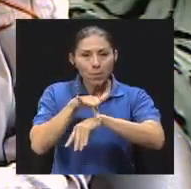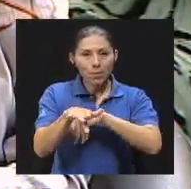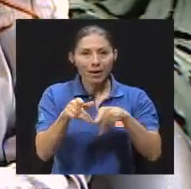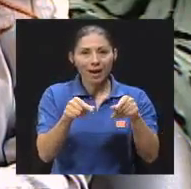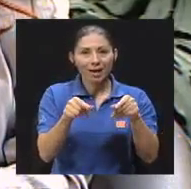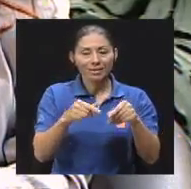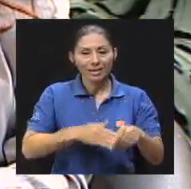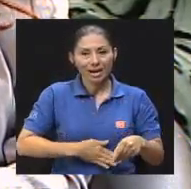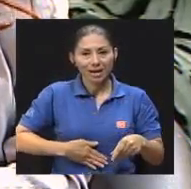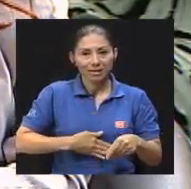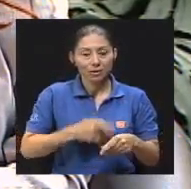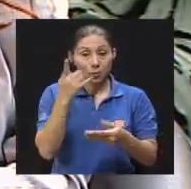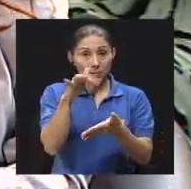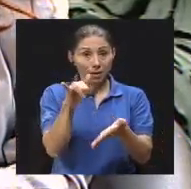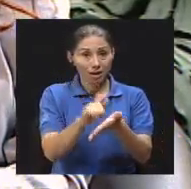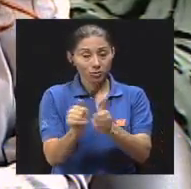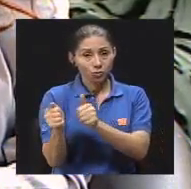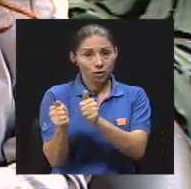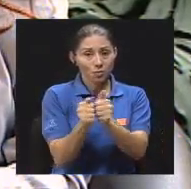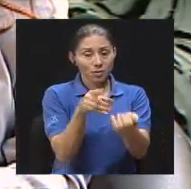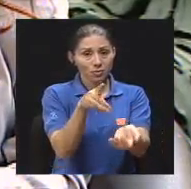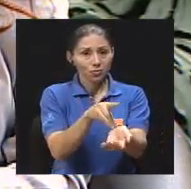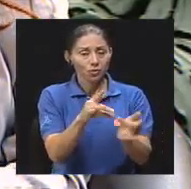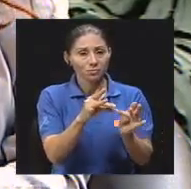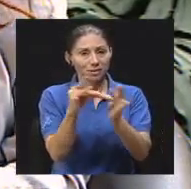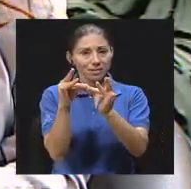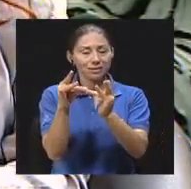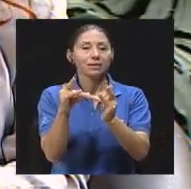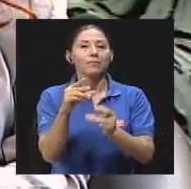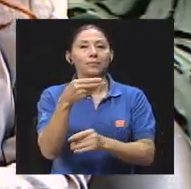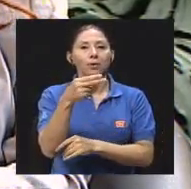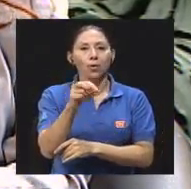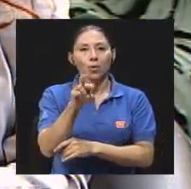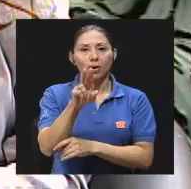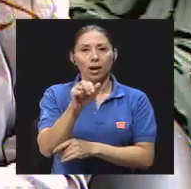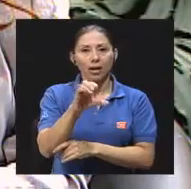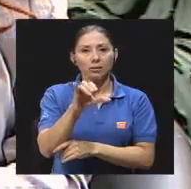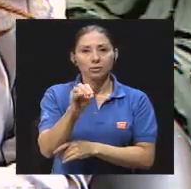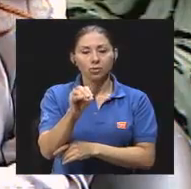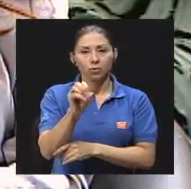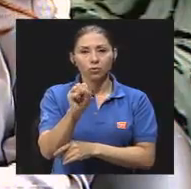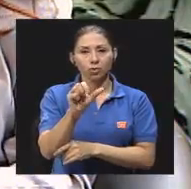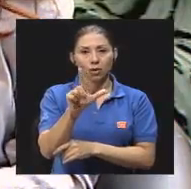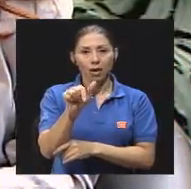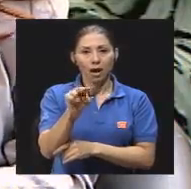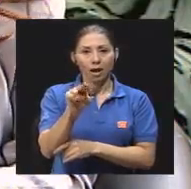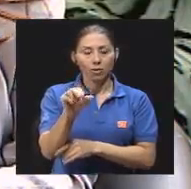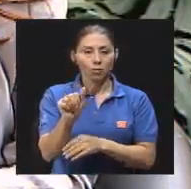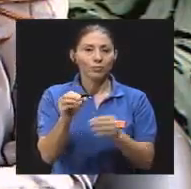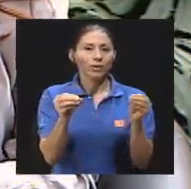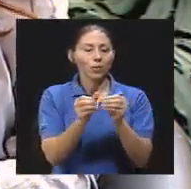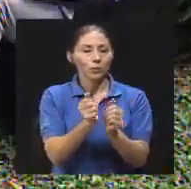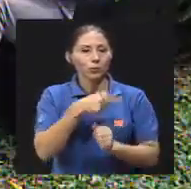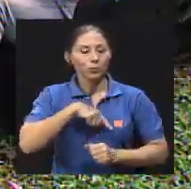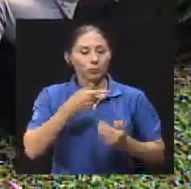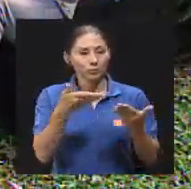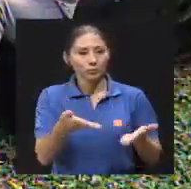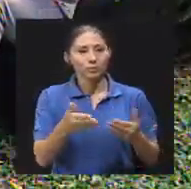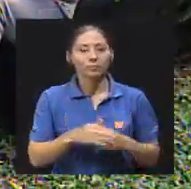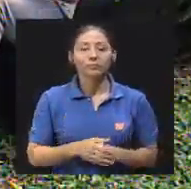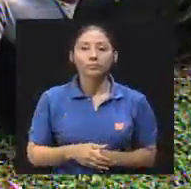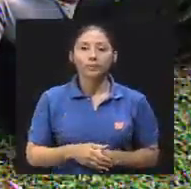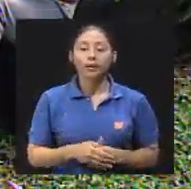del cáncer gástrico y para ello nos acompaña el especialista en este tema, el doctor Horacio Solano, que muy gentilmente está con nosotros. Y